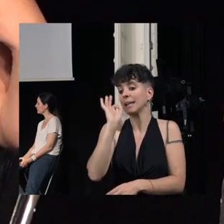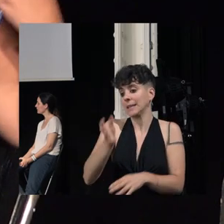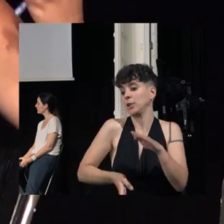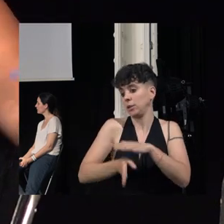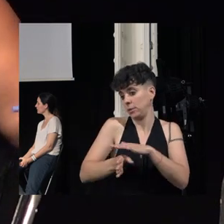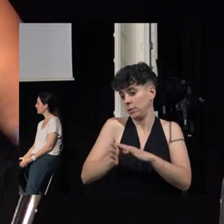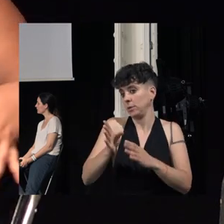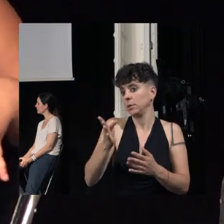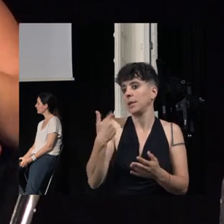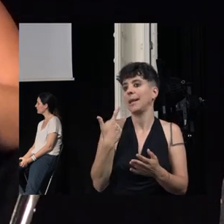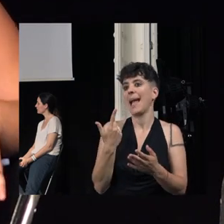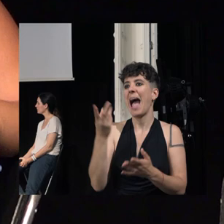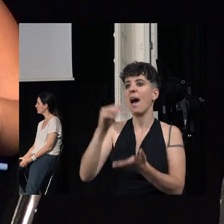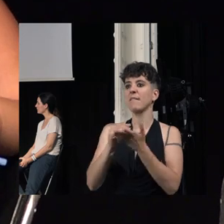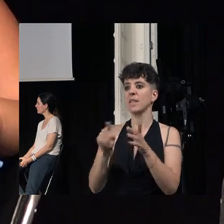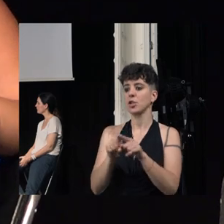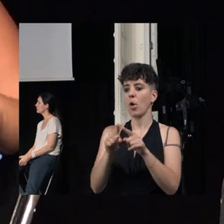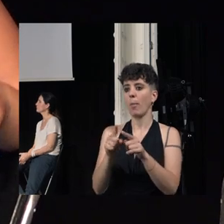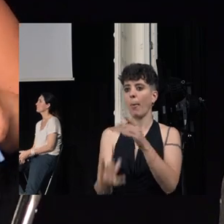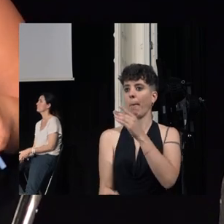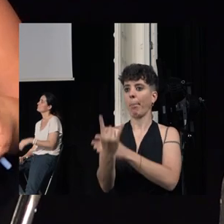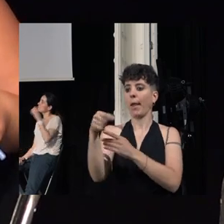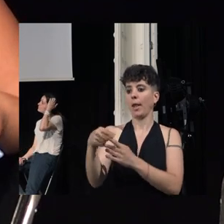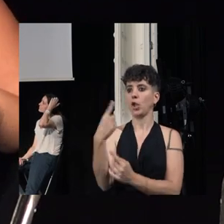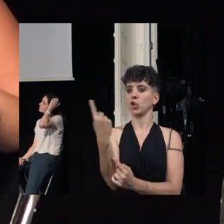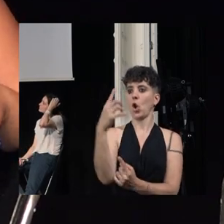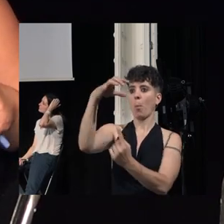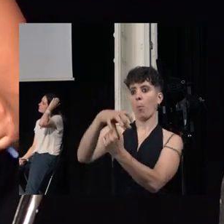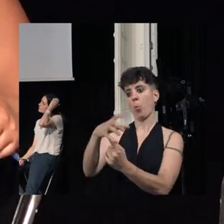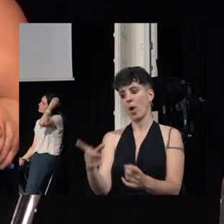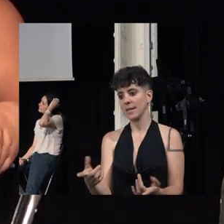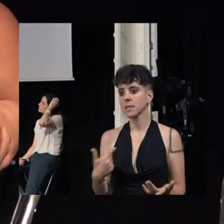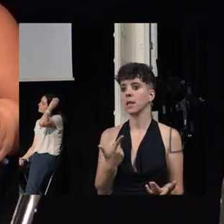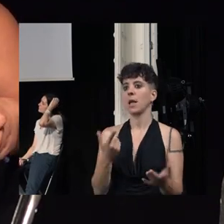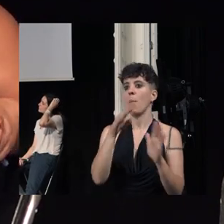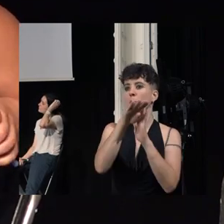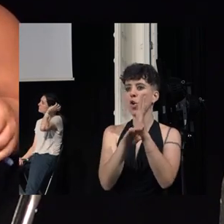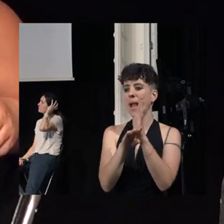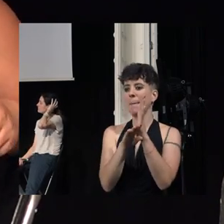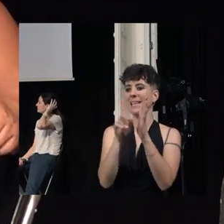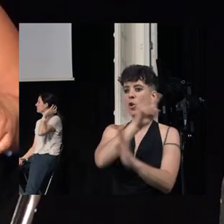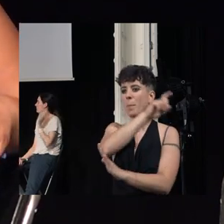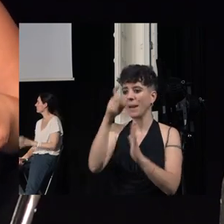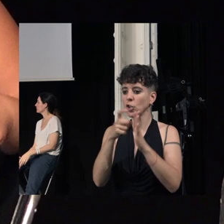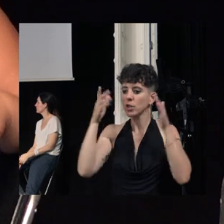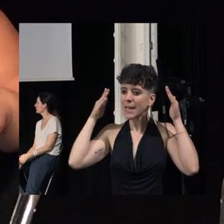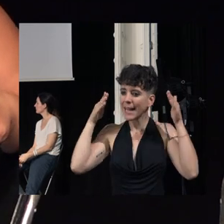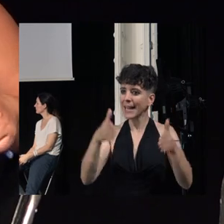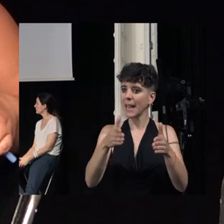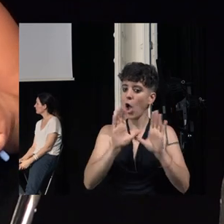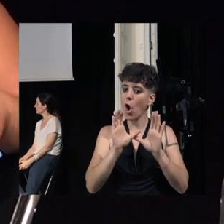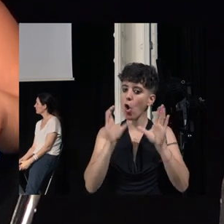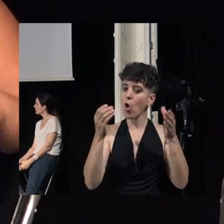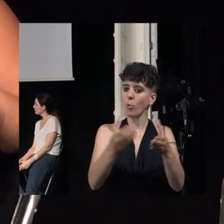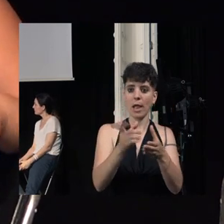talleres y claro que a veces son bullets y tendrían que ser programas integrales, no solo dirigidos a la comunidad, o sea, al alumnado, sino a toda